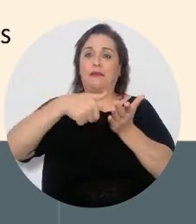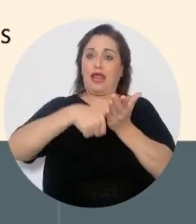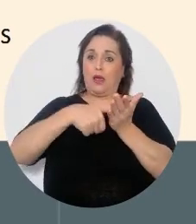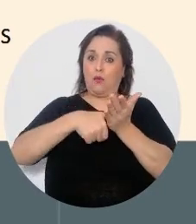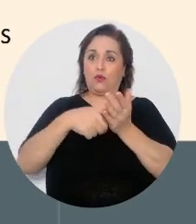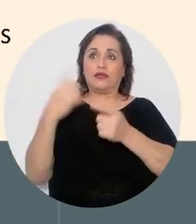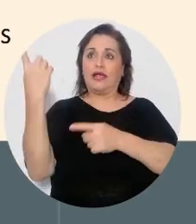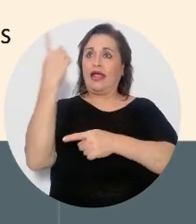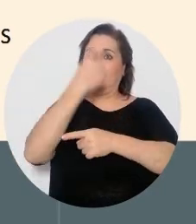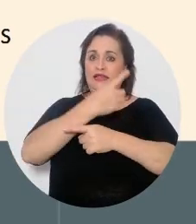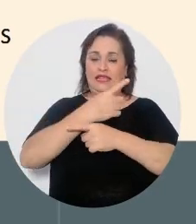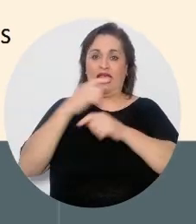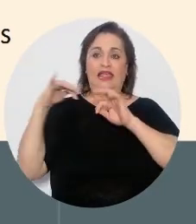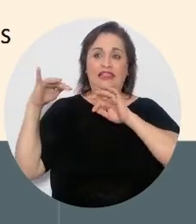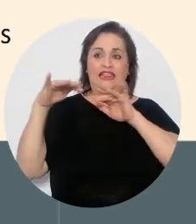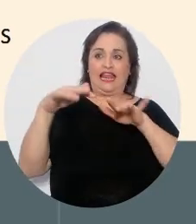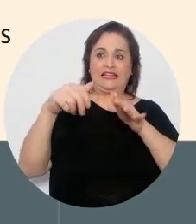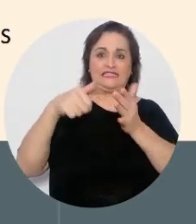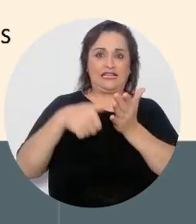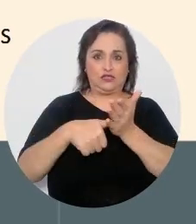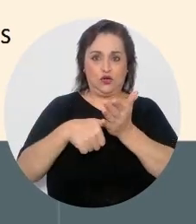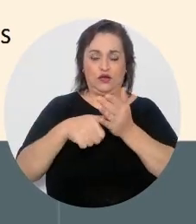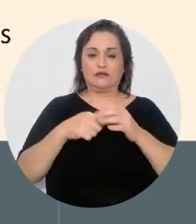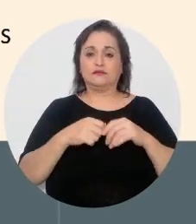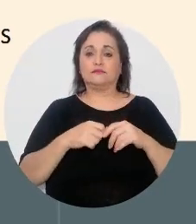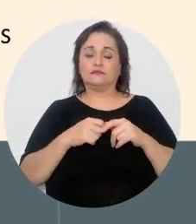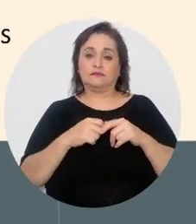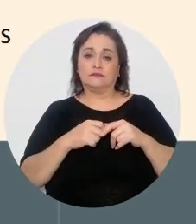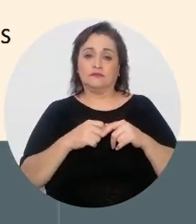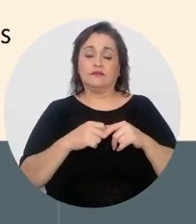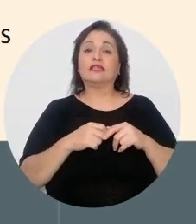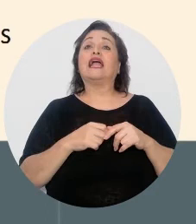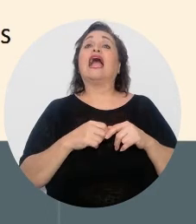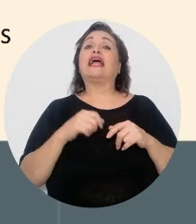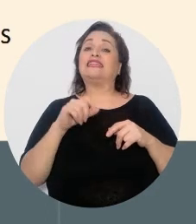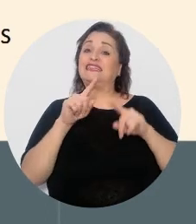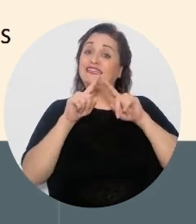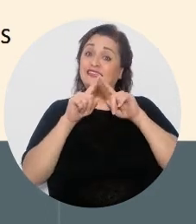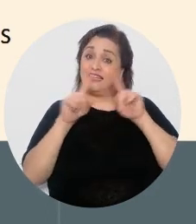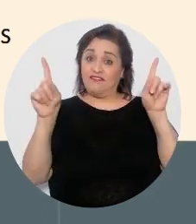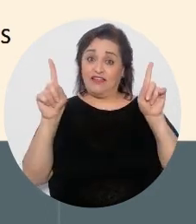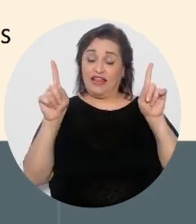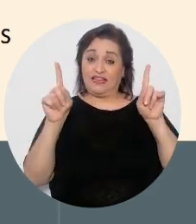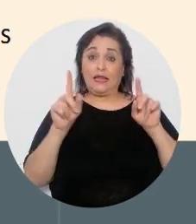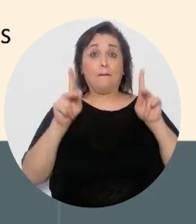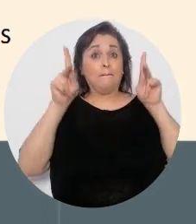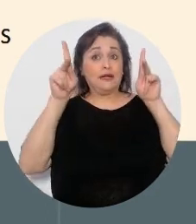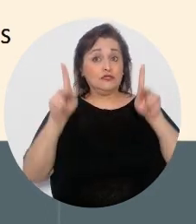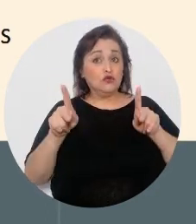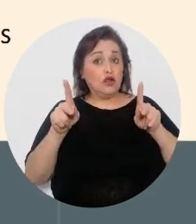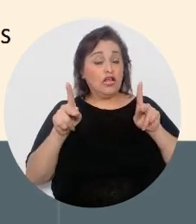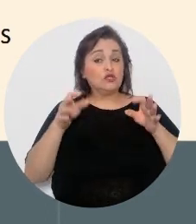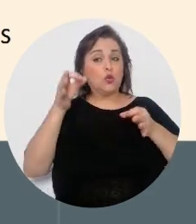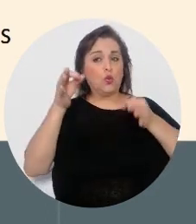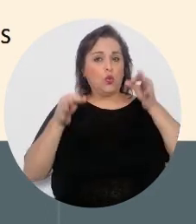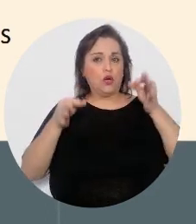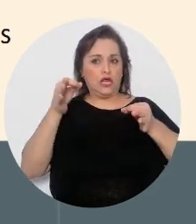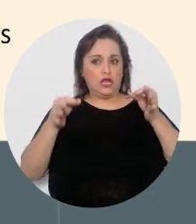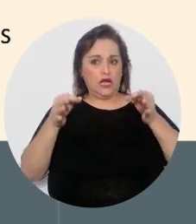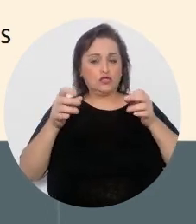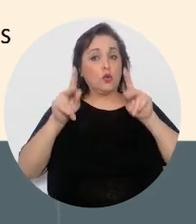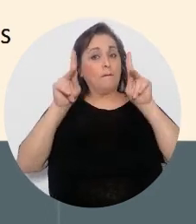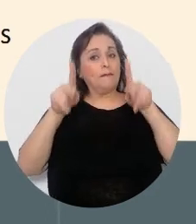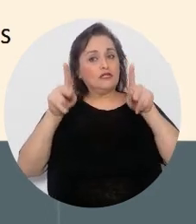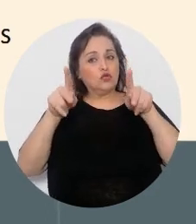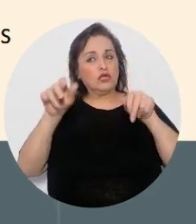en los torneos electorales. Ahora bien, distinto es el caso de las personas jurídicas o de